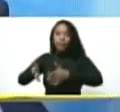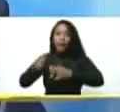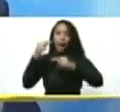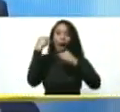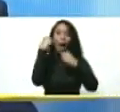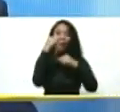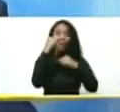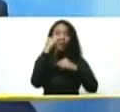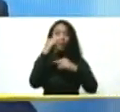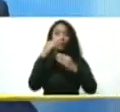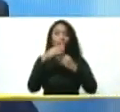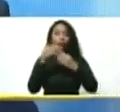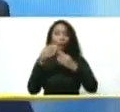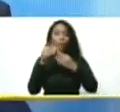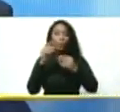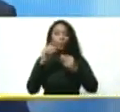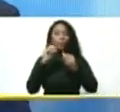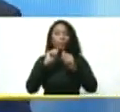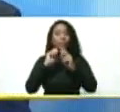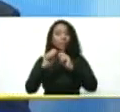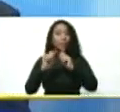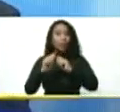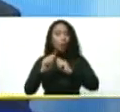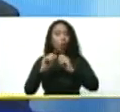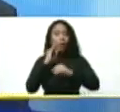moneda internacional más fuerte.